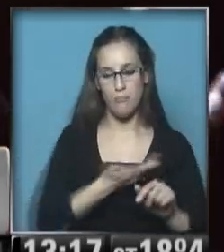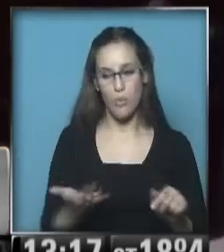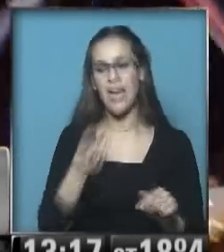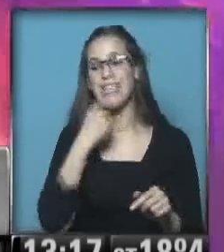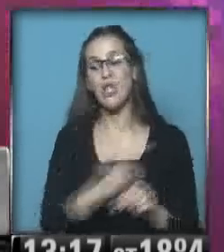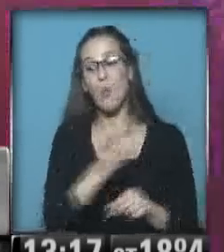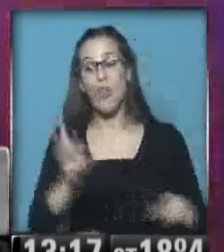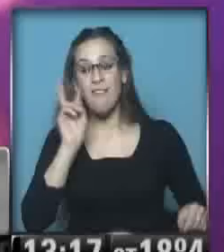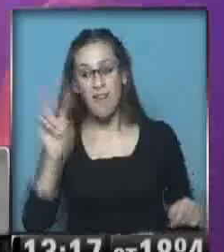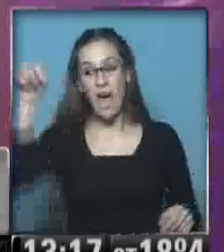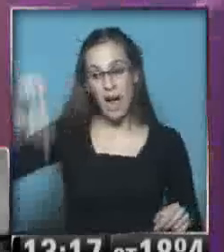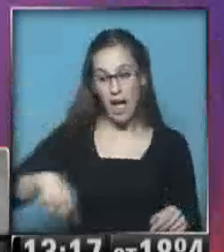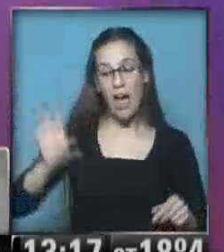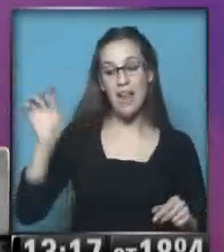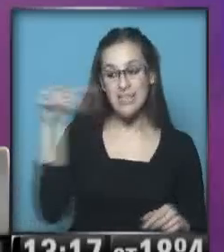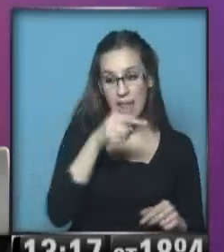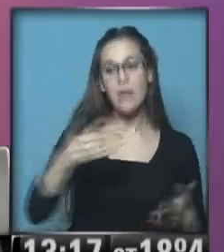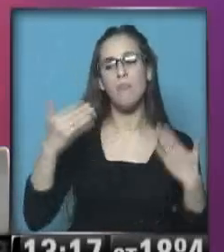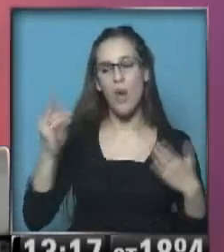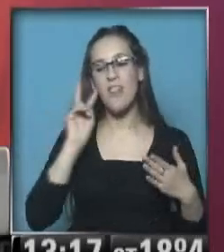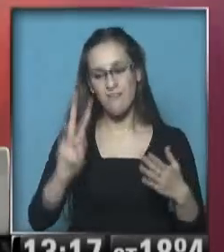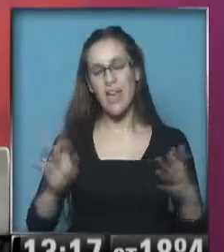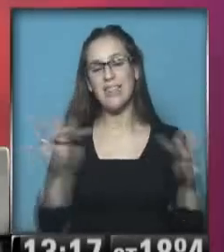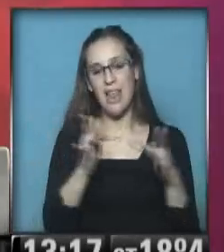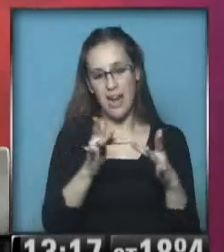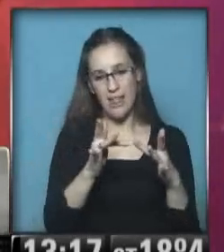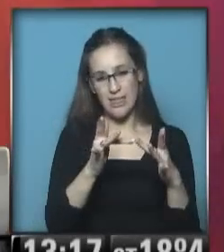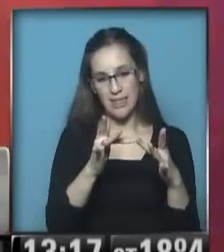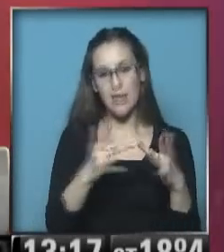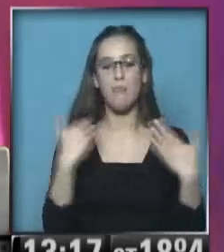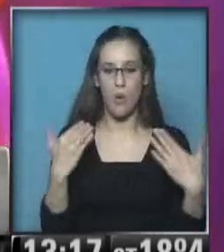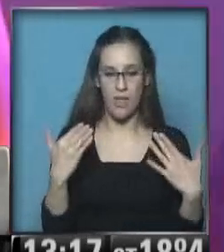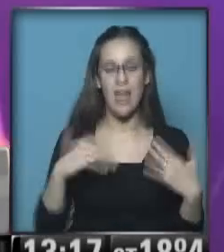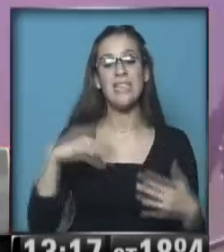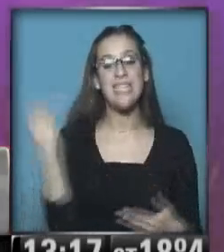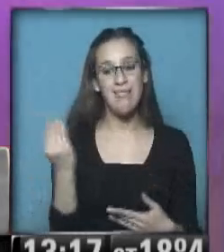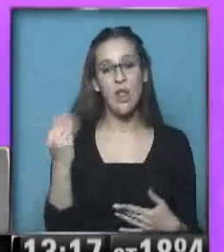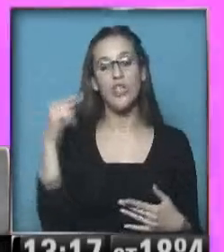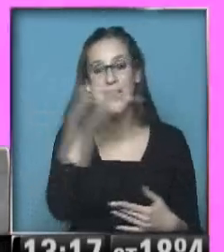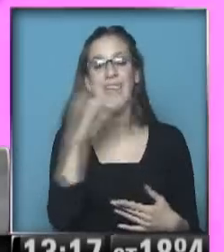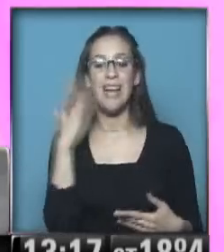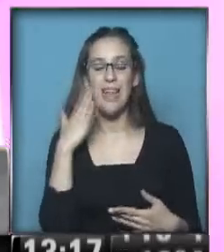transmite el show en vivo por Radio Nacional Rock 93.7. Sábado a las 19, Banda